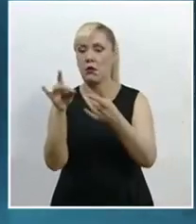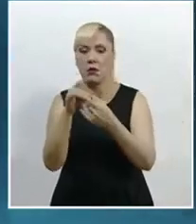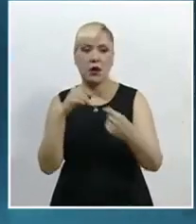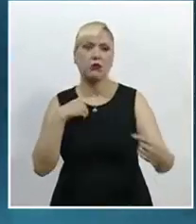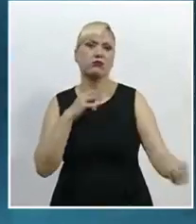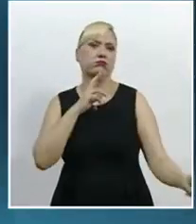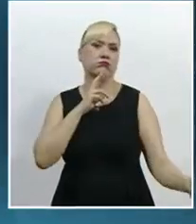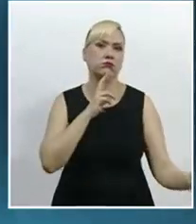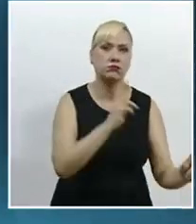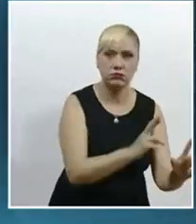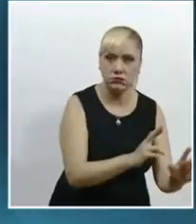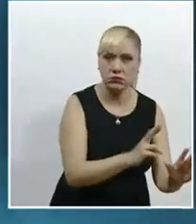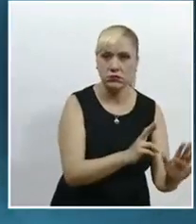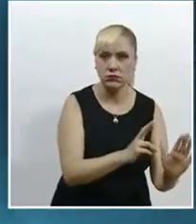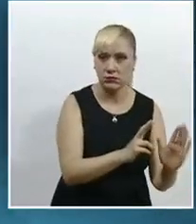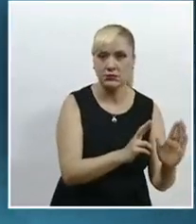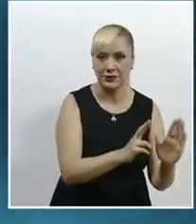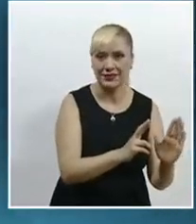esta